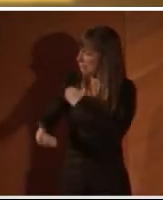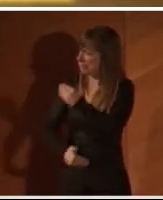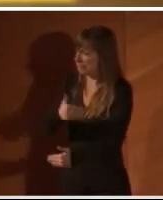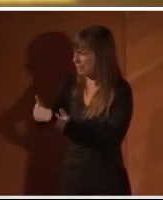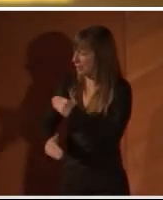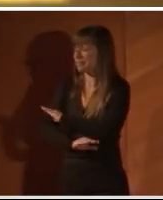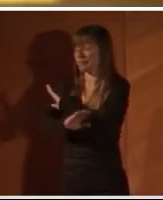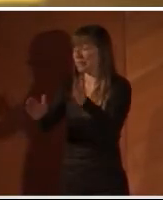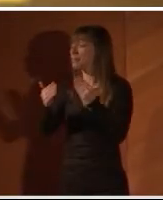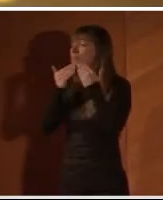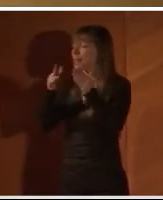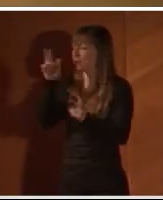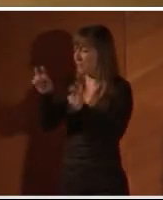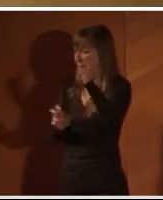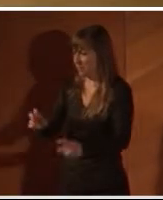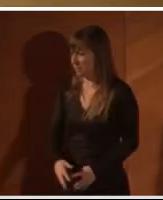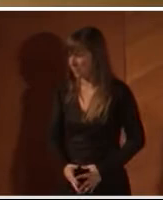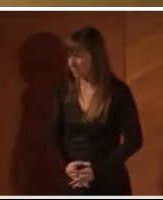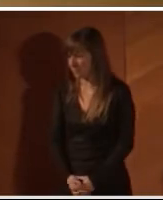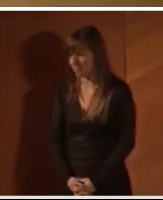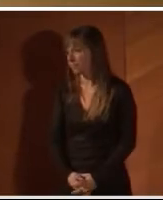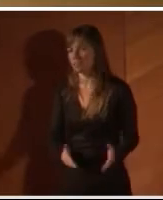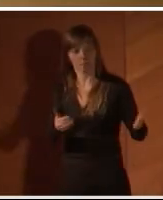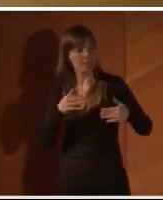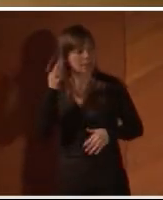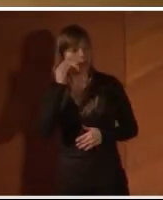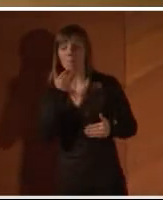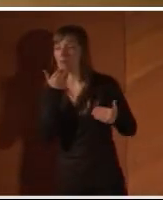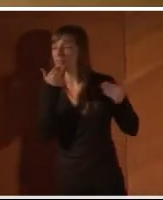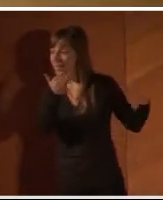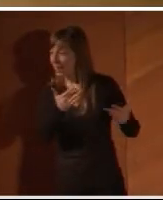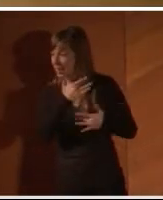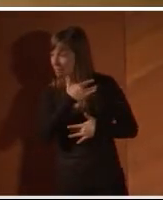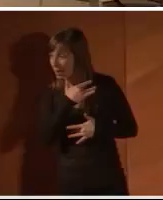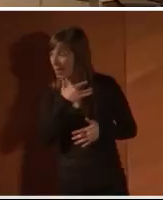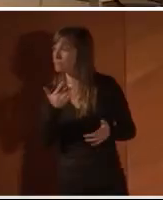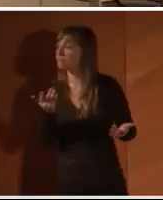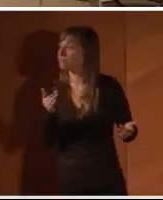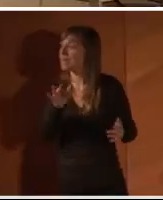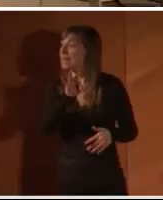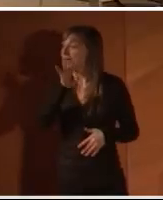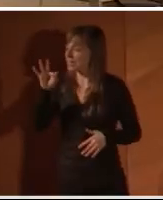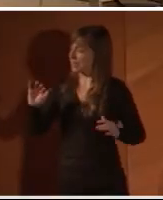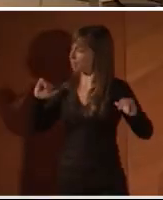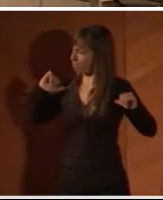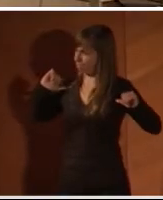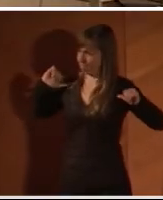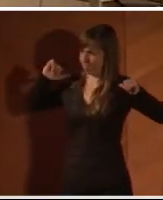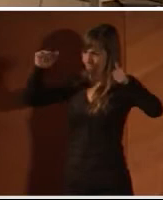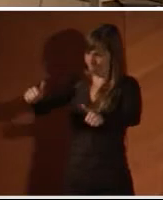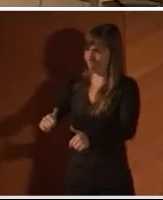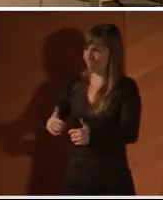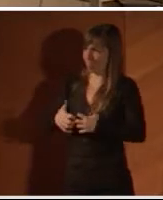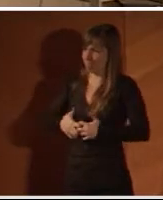Así que muchísimas gracias por la invitación. Muchas gracias, María. Bueno, ahora vamos con ese arranque.